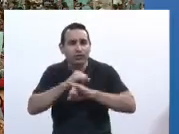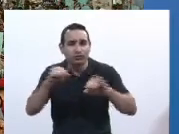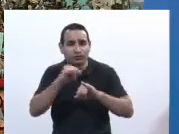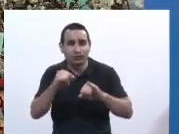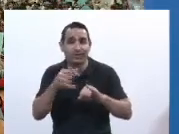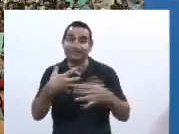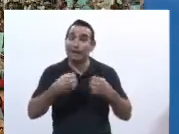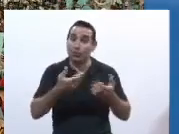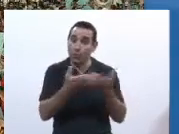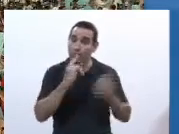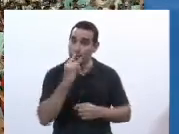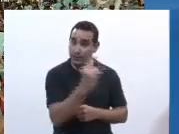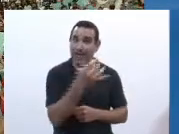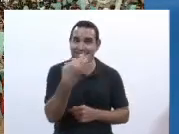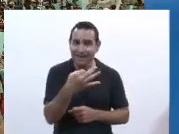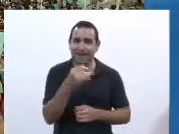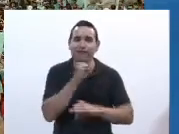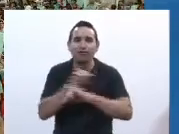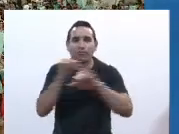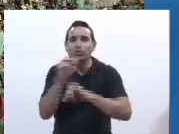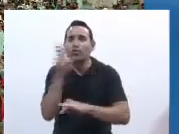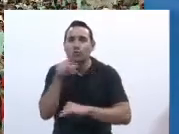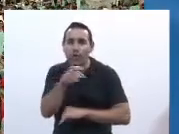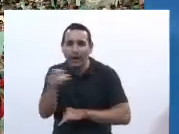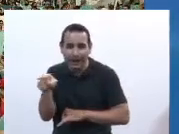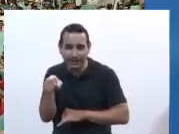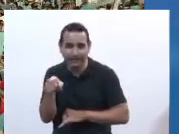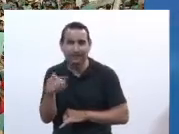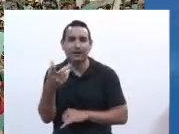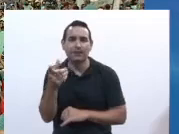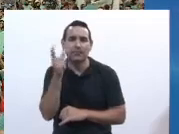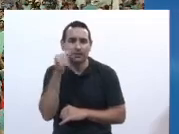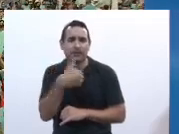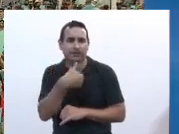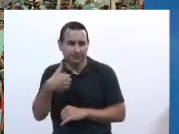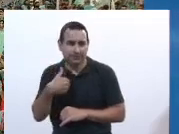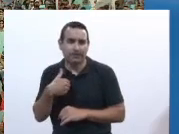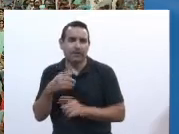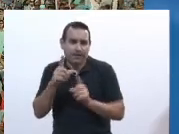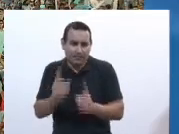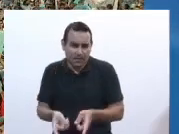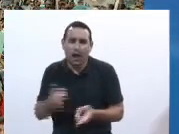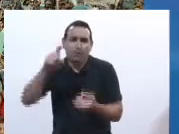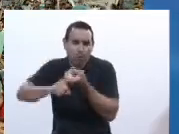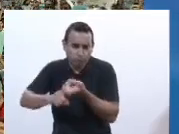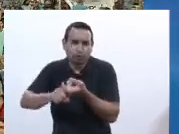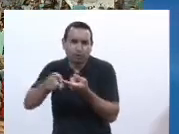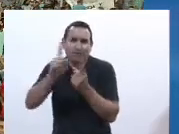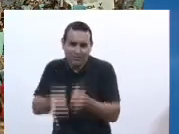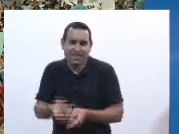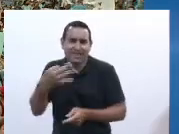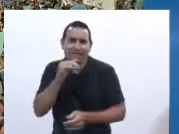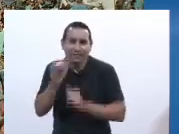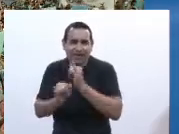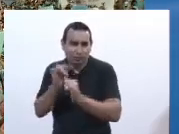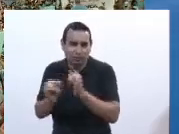la salud pública a aquellas mujeres y a sus padres también, a sus maridos, a sus parejas, porque